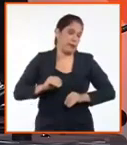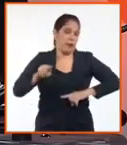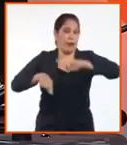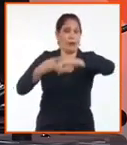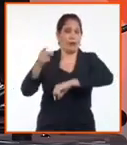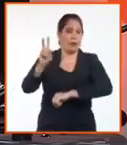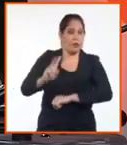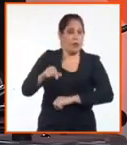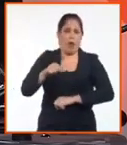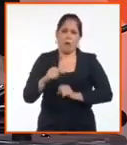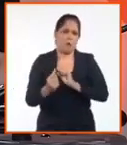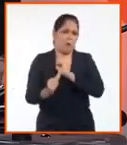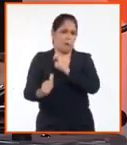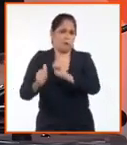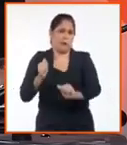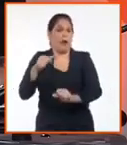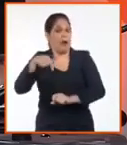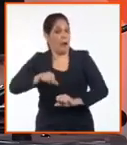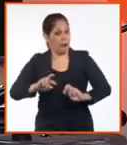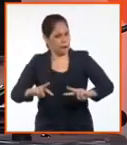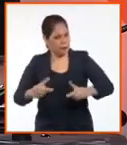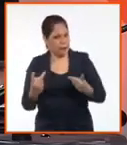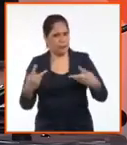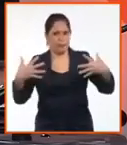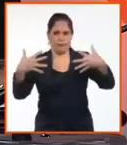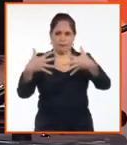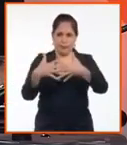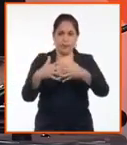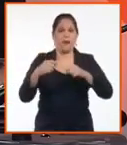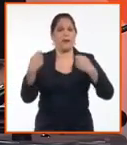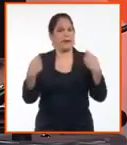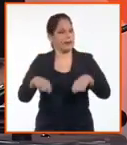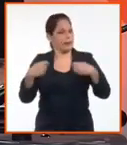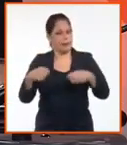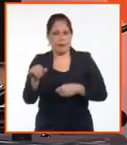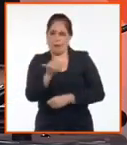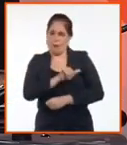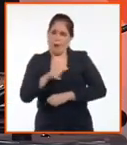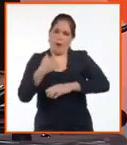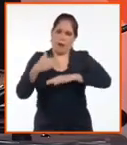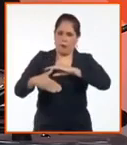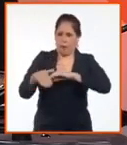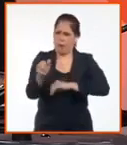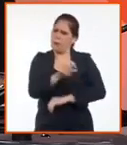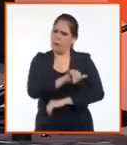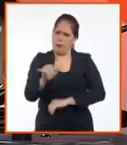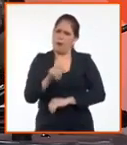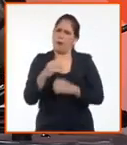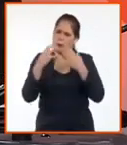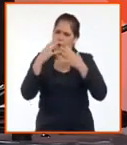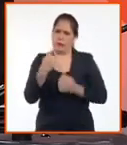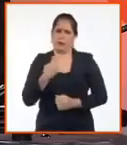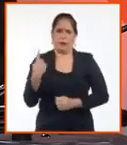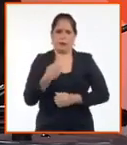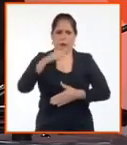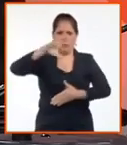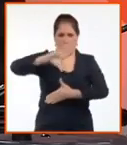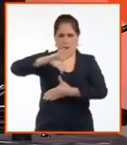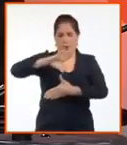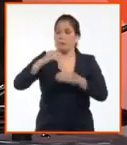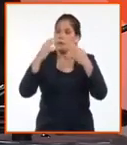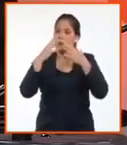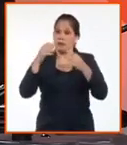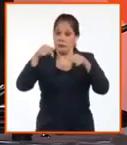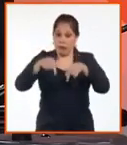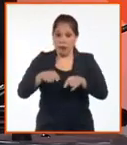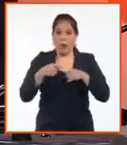estos pasos acercamientos entre dos naciones hermanas sin duda tienen un gran simbolismo para nuestra región a eso se une pues este